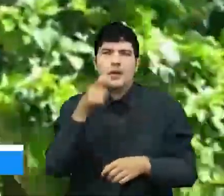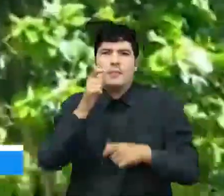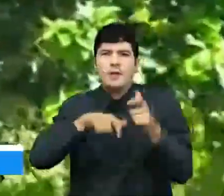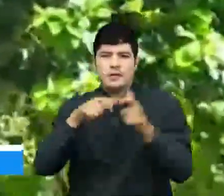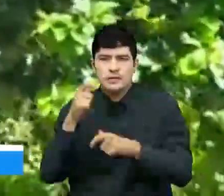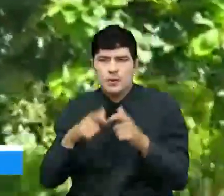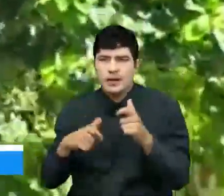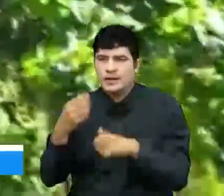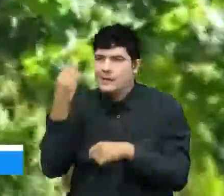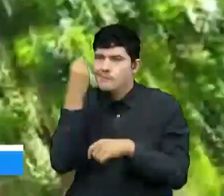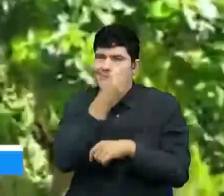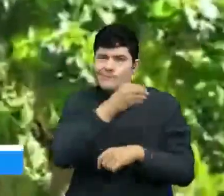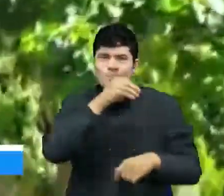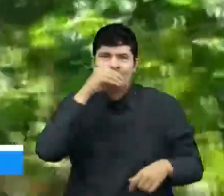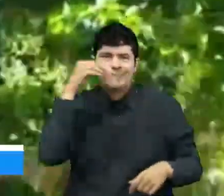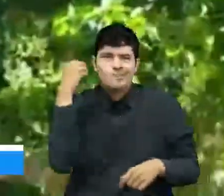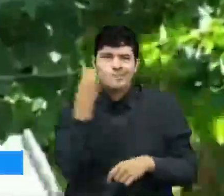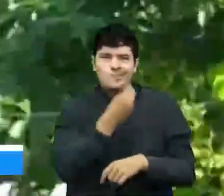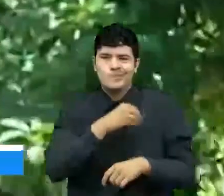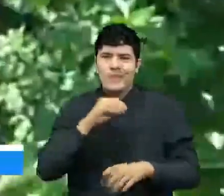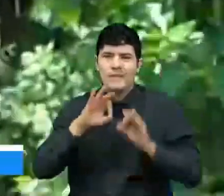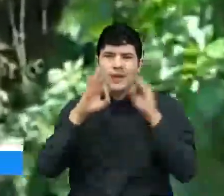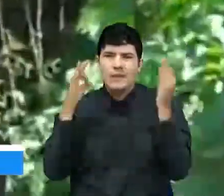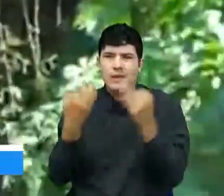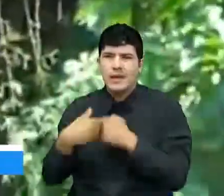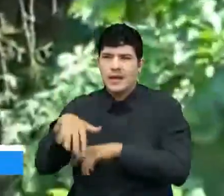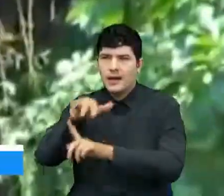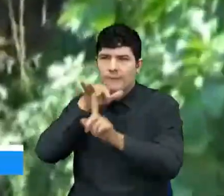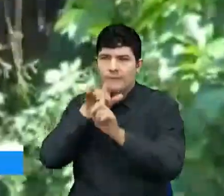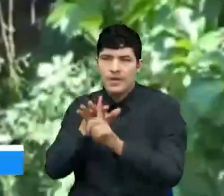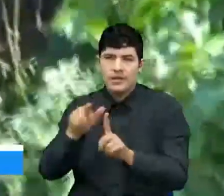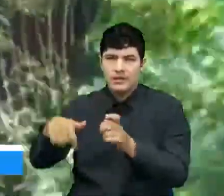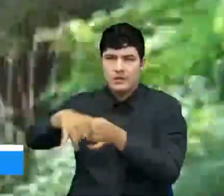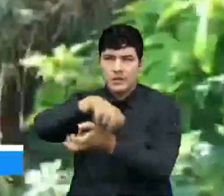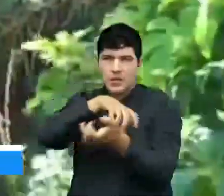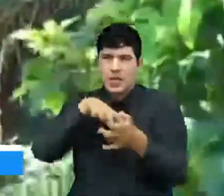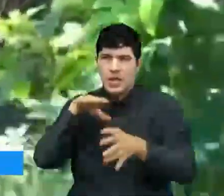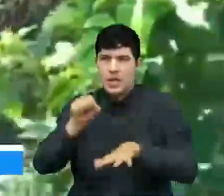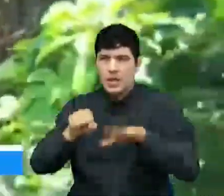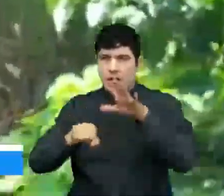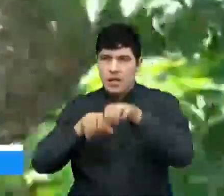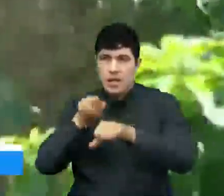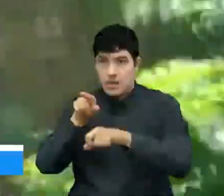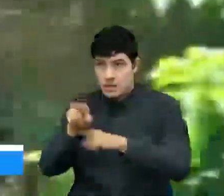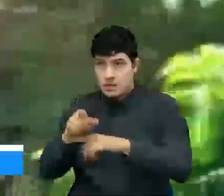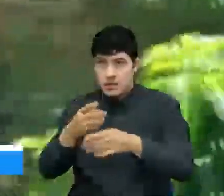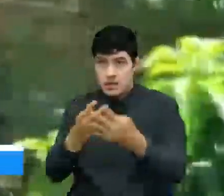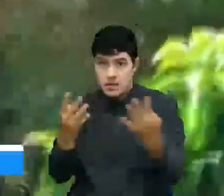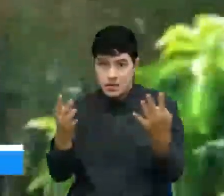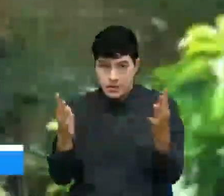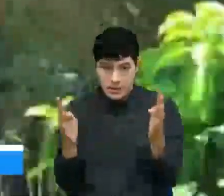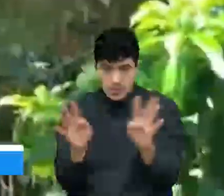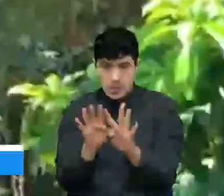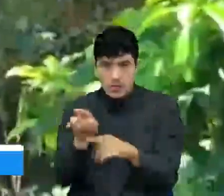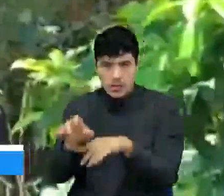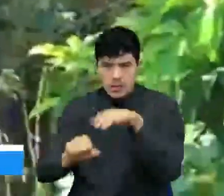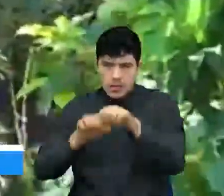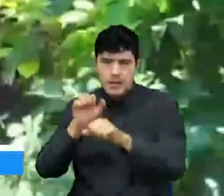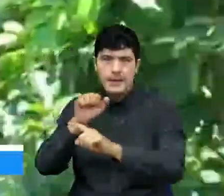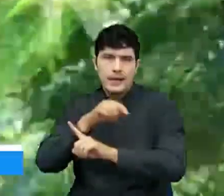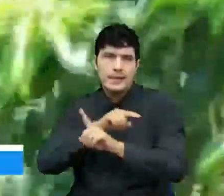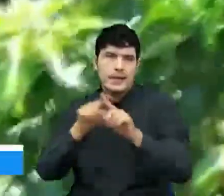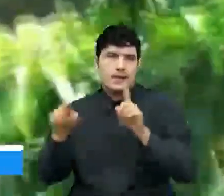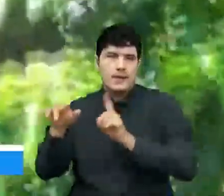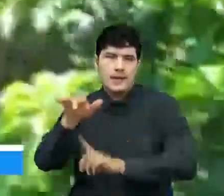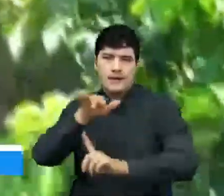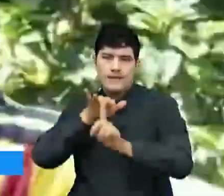familias que afectan un ecosistema nativo, lo invaden, ya lo están loteando, pero afectan